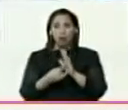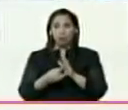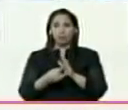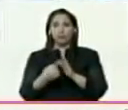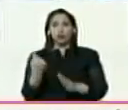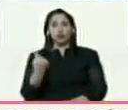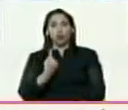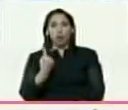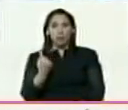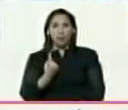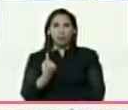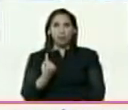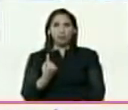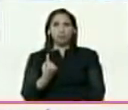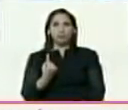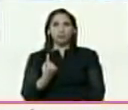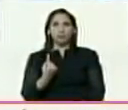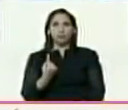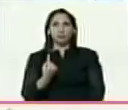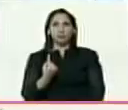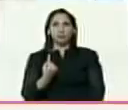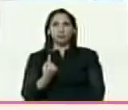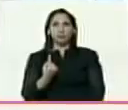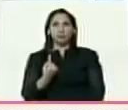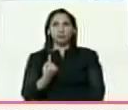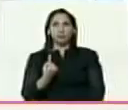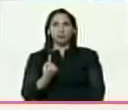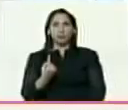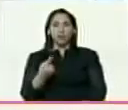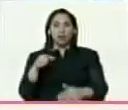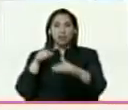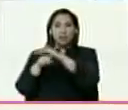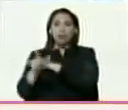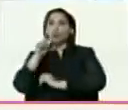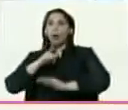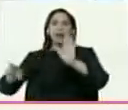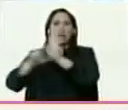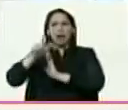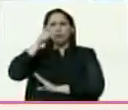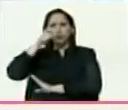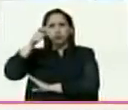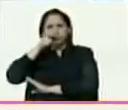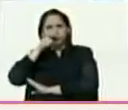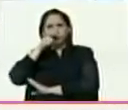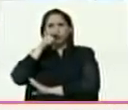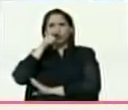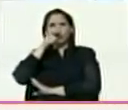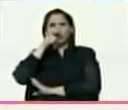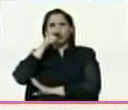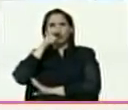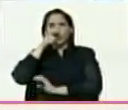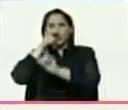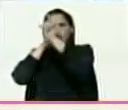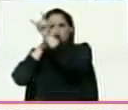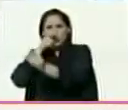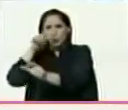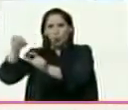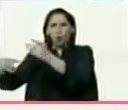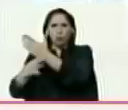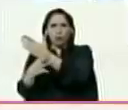fue la entrada ilegal la supervisión la custodia